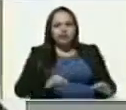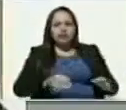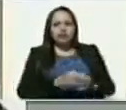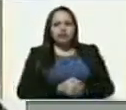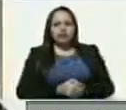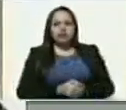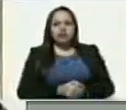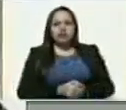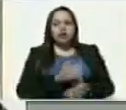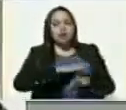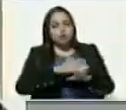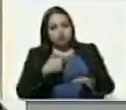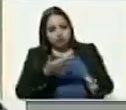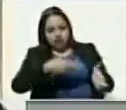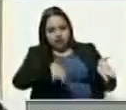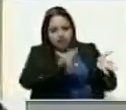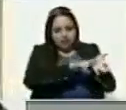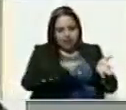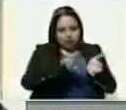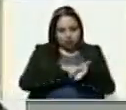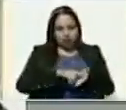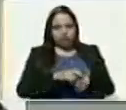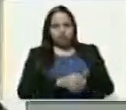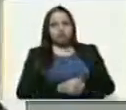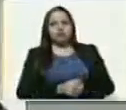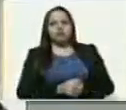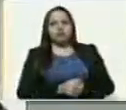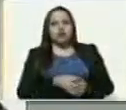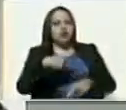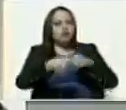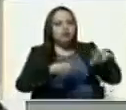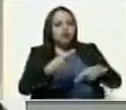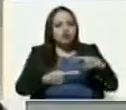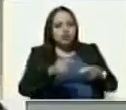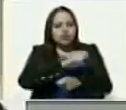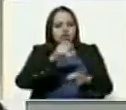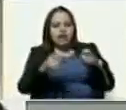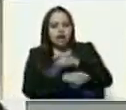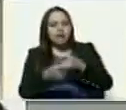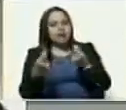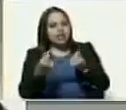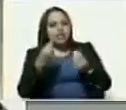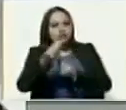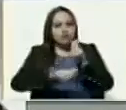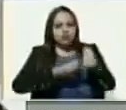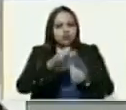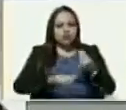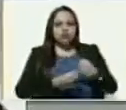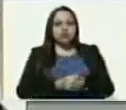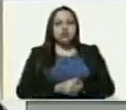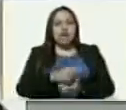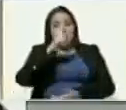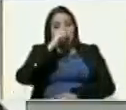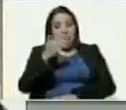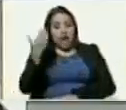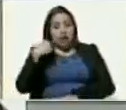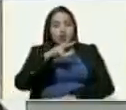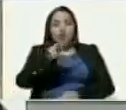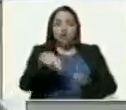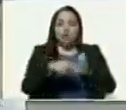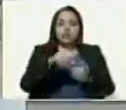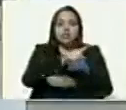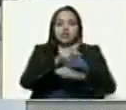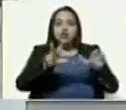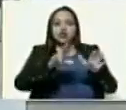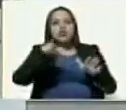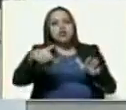lo vuelvo a destacar, y el caso más típico son los procesos de reconversión monetaria que nosotros hicimos. Sí, lo más traumático. En el año 2018 y después el